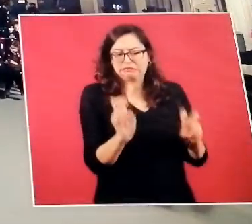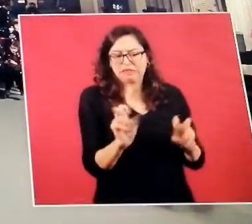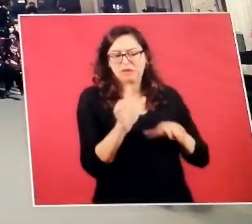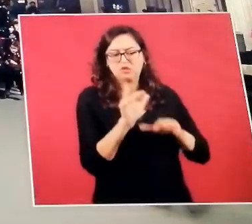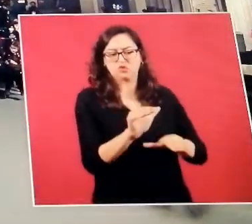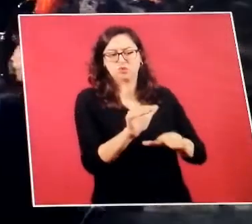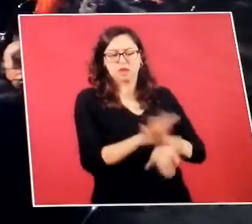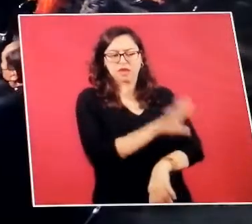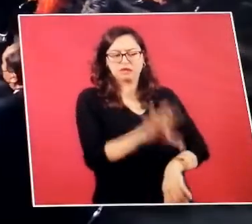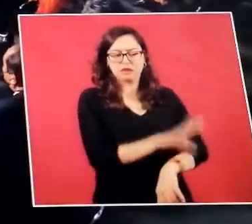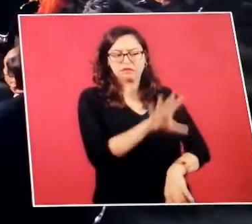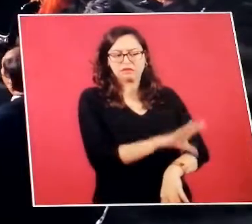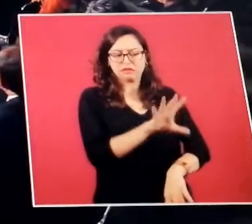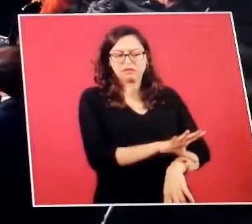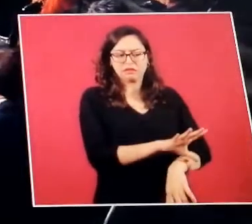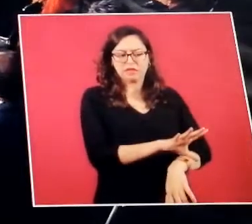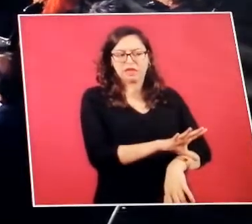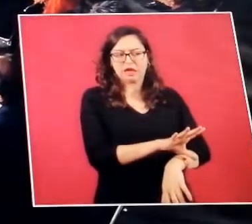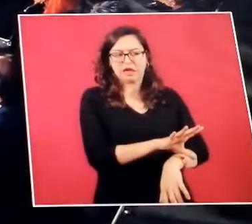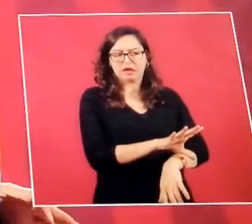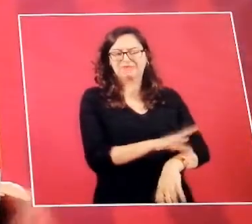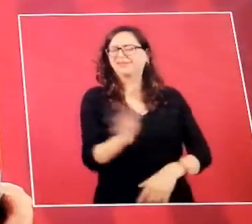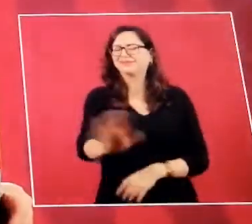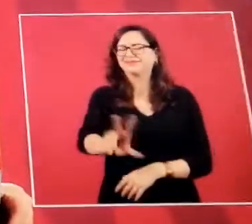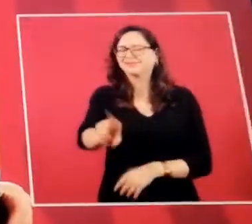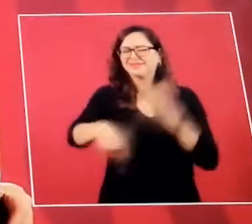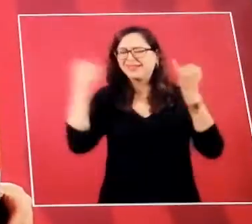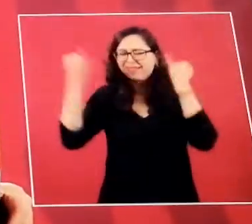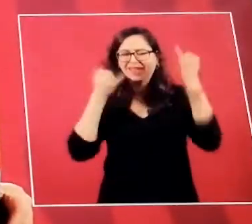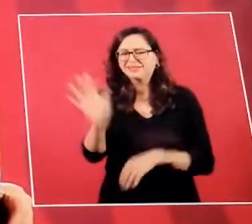de abordar o disolver. Es que no es un asunto técnico, es un asunto político.